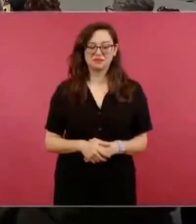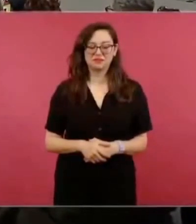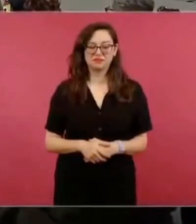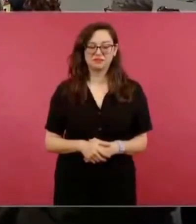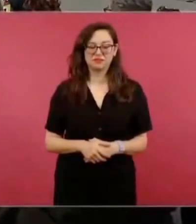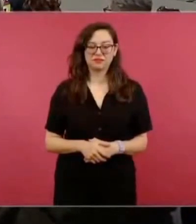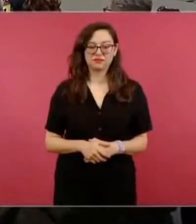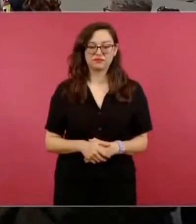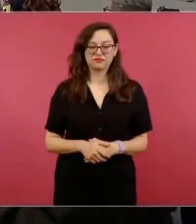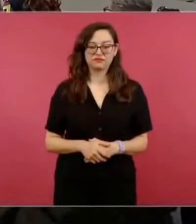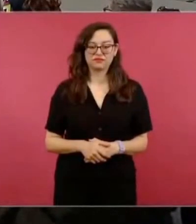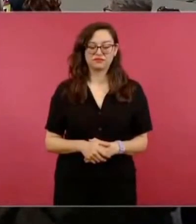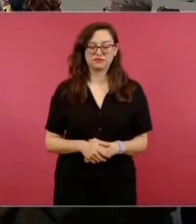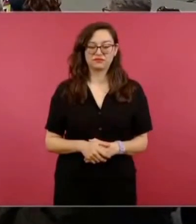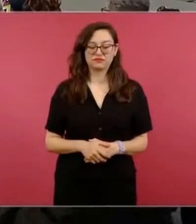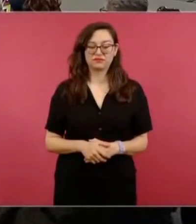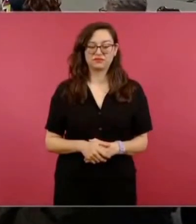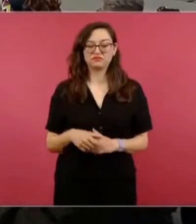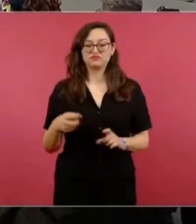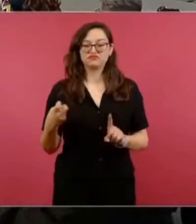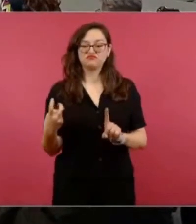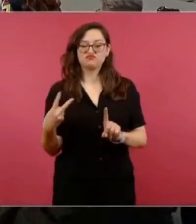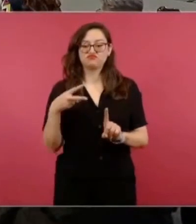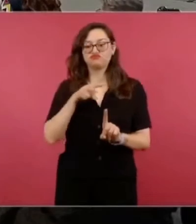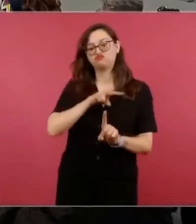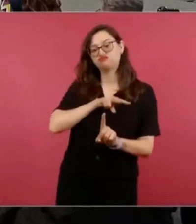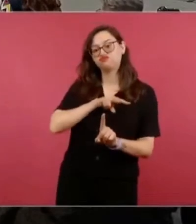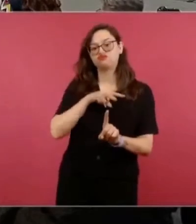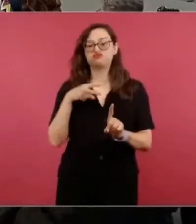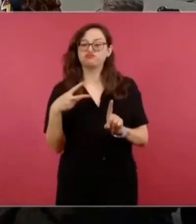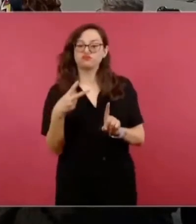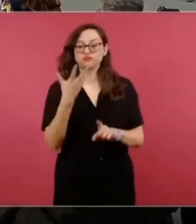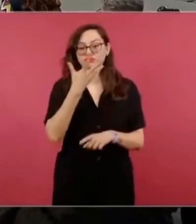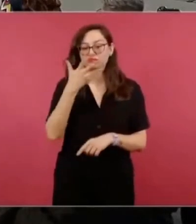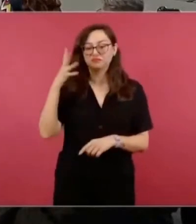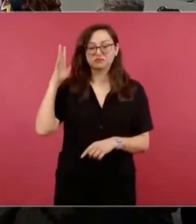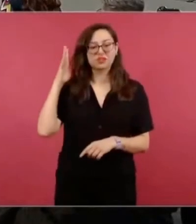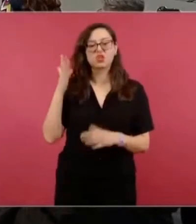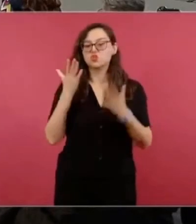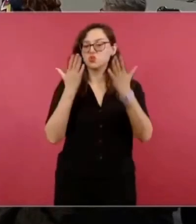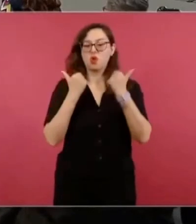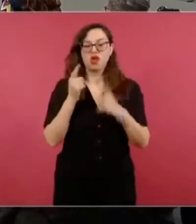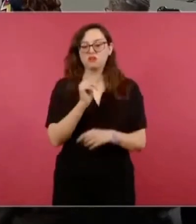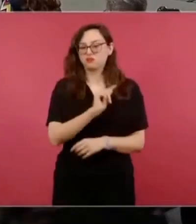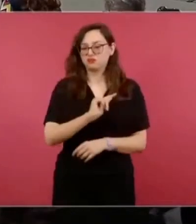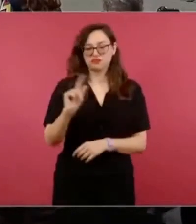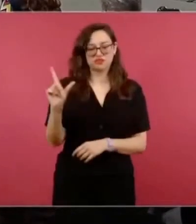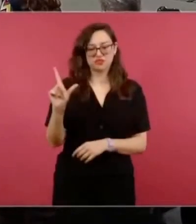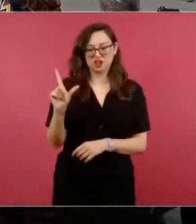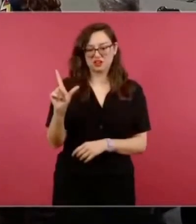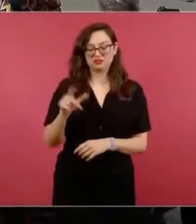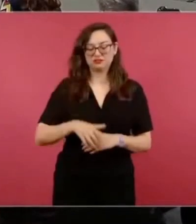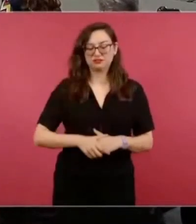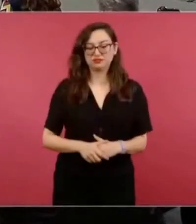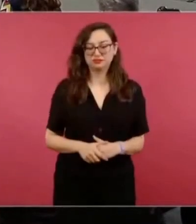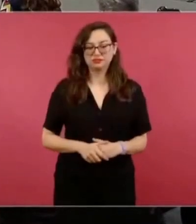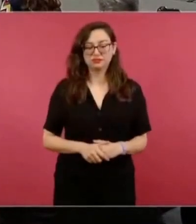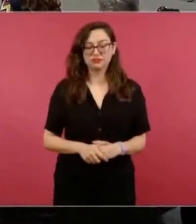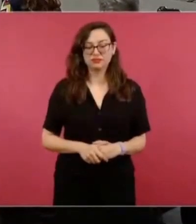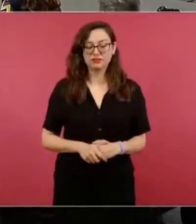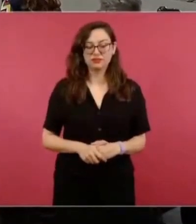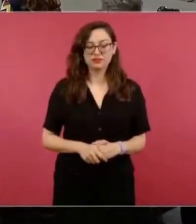para ver las cosas, ¿no? Y falta objetividad, profesionalismo.